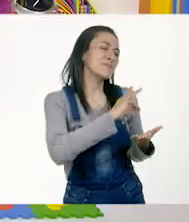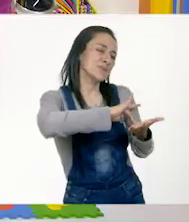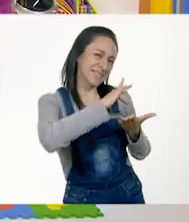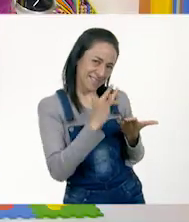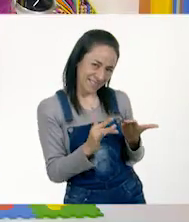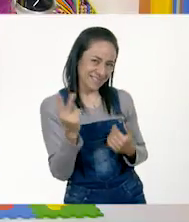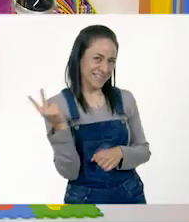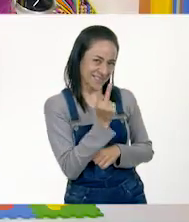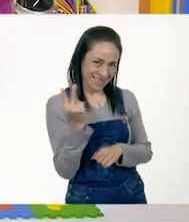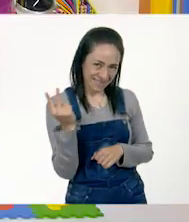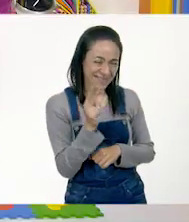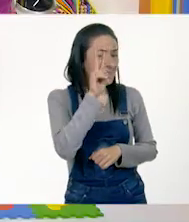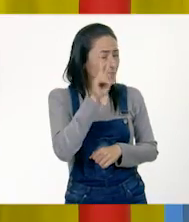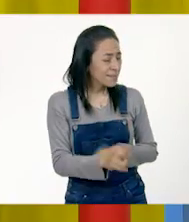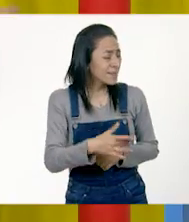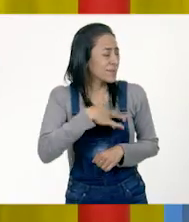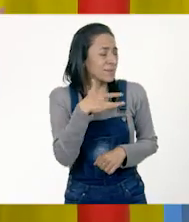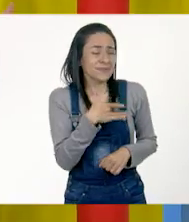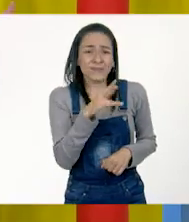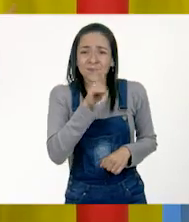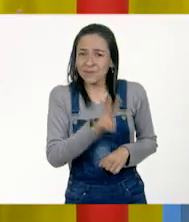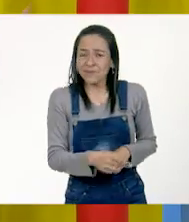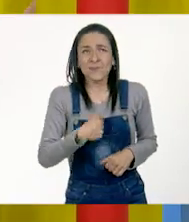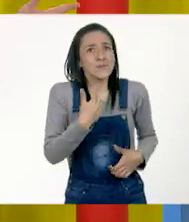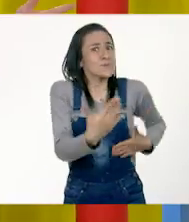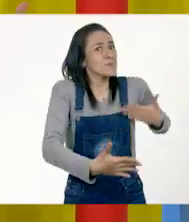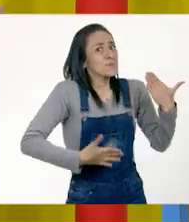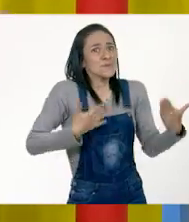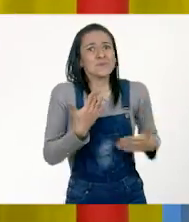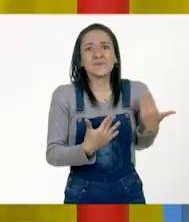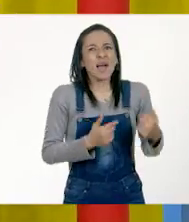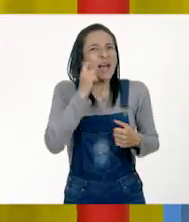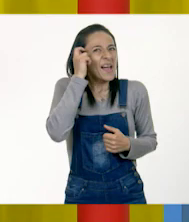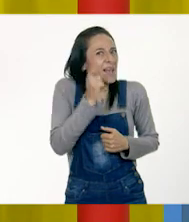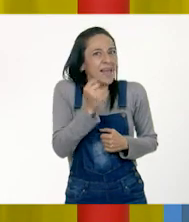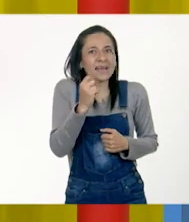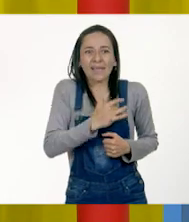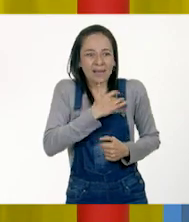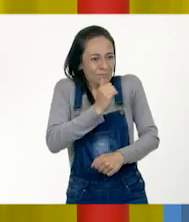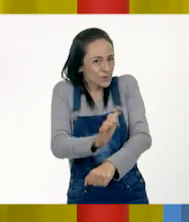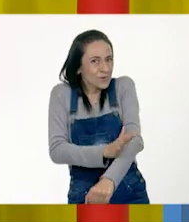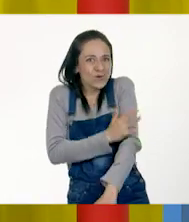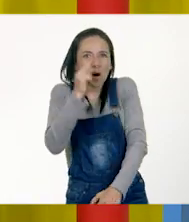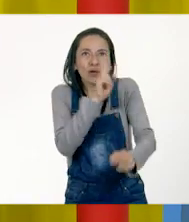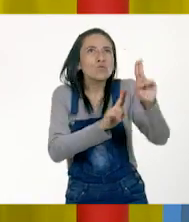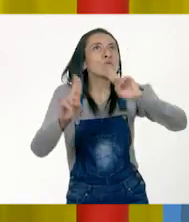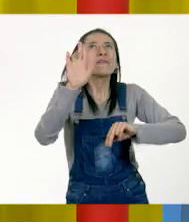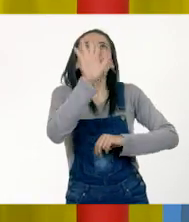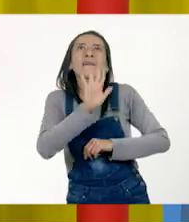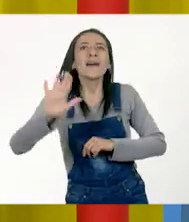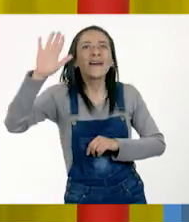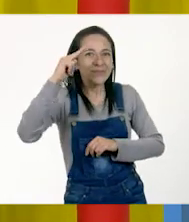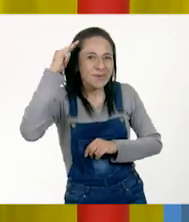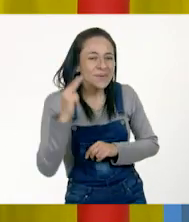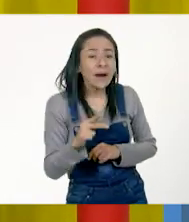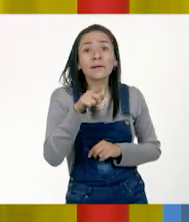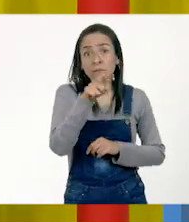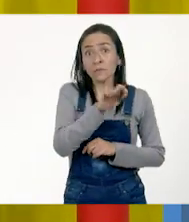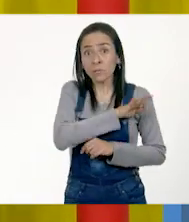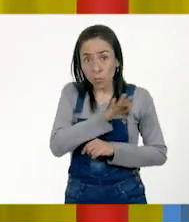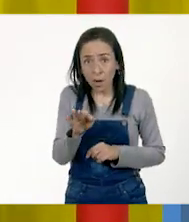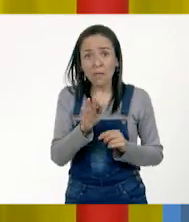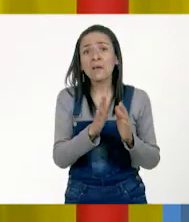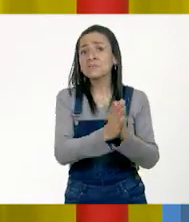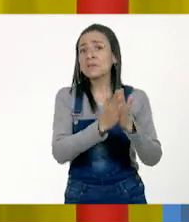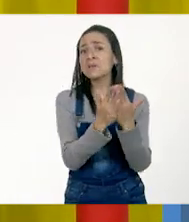Me divertí muchísimo en este viaje por el universo de las emociones. Si te es posible, consulta otros libros y comenta el